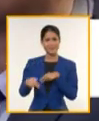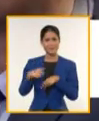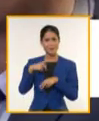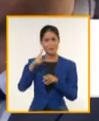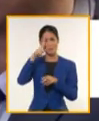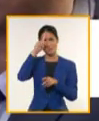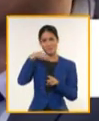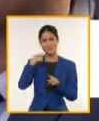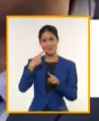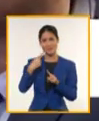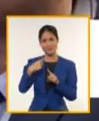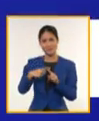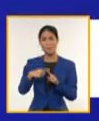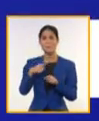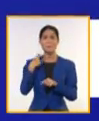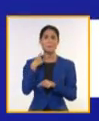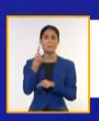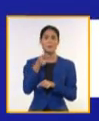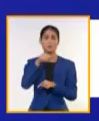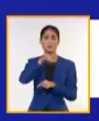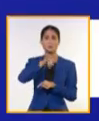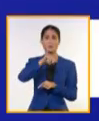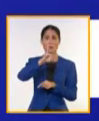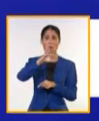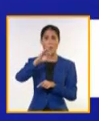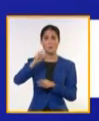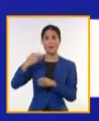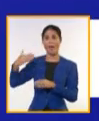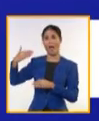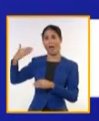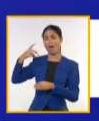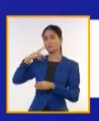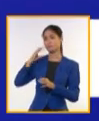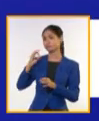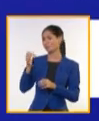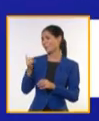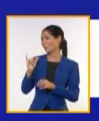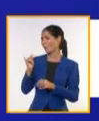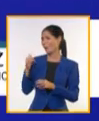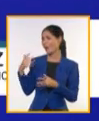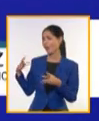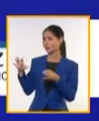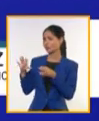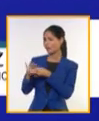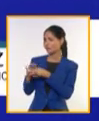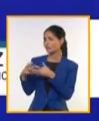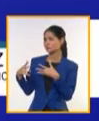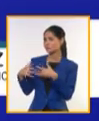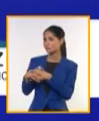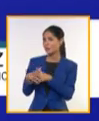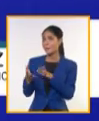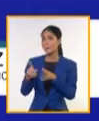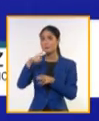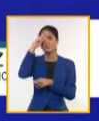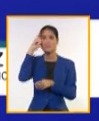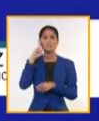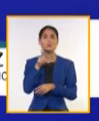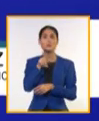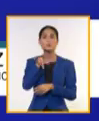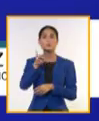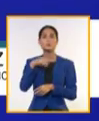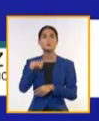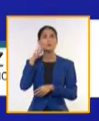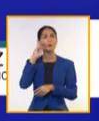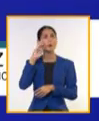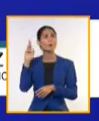de 1960. Hay que decir que fue en el siglo XIX cuando llegaron los primeros culís